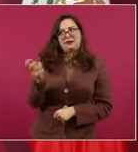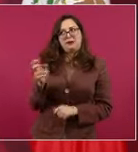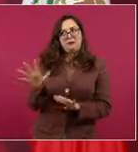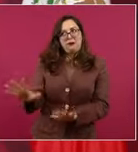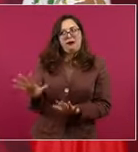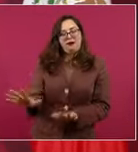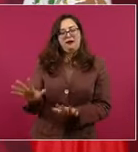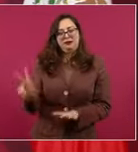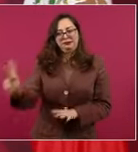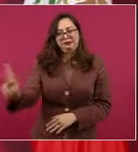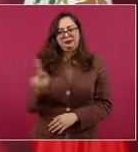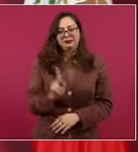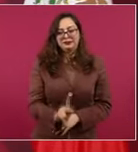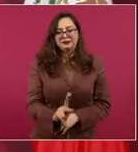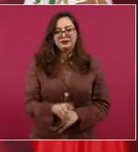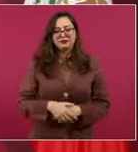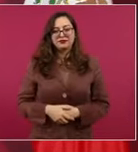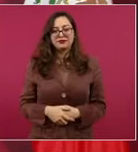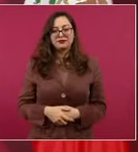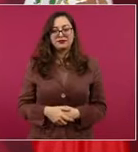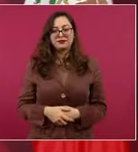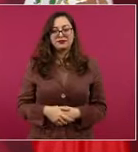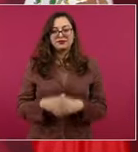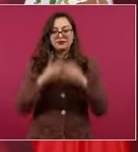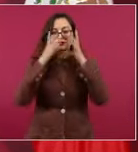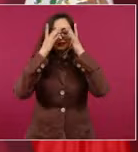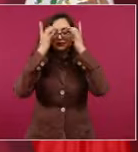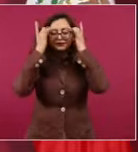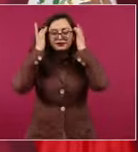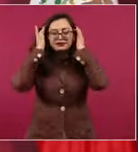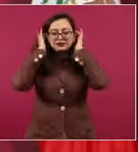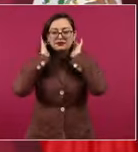¿cómo se llama? Una trilosa, digo,